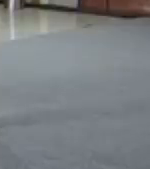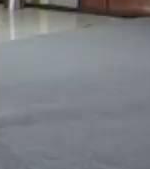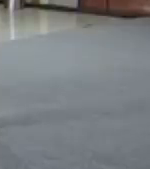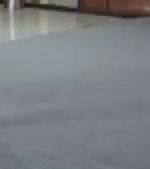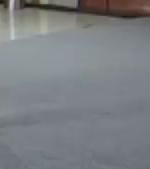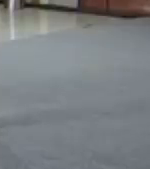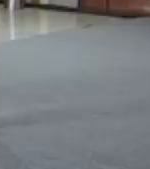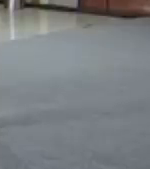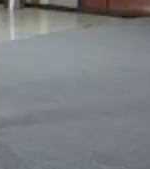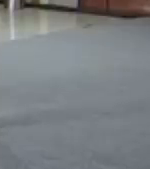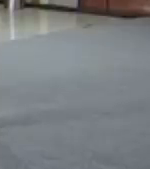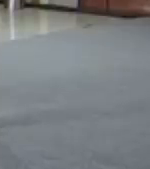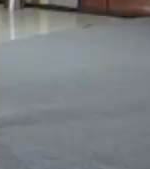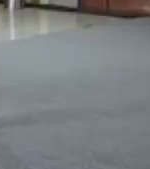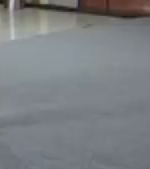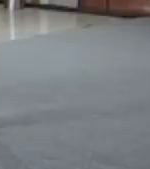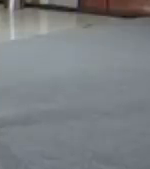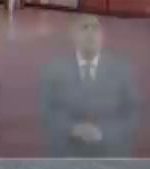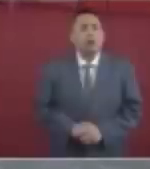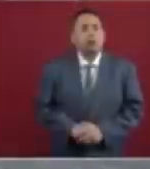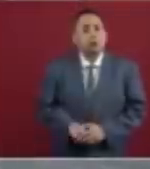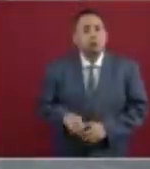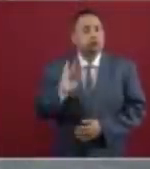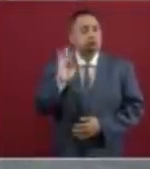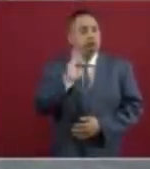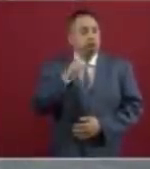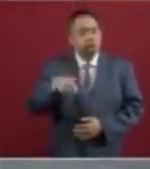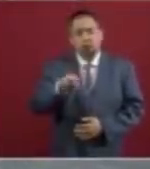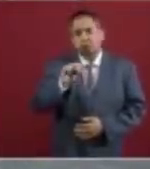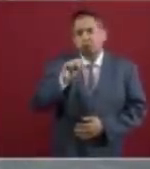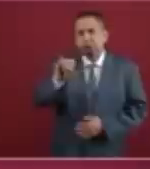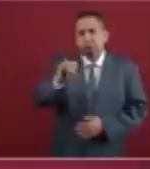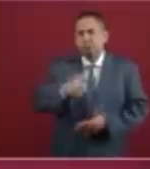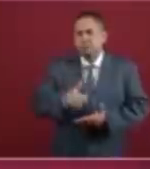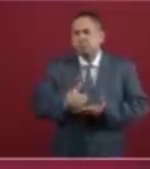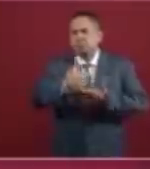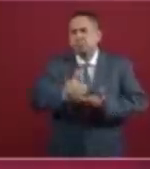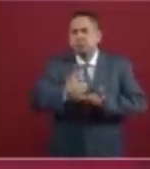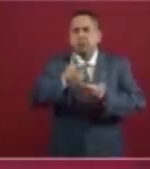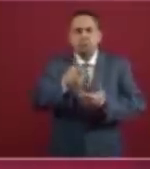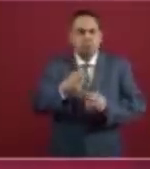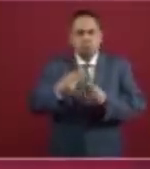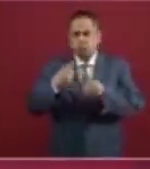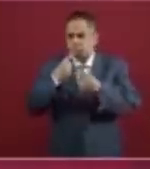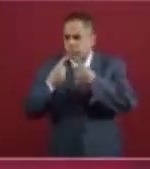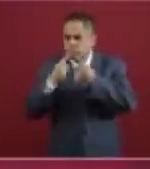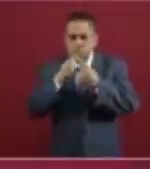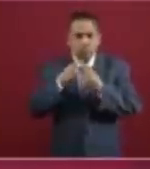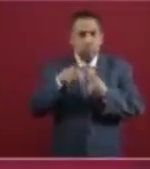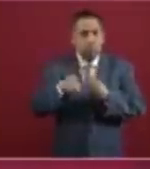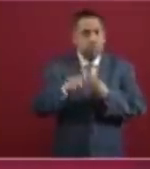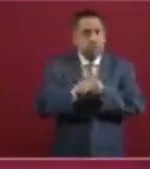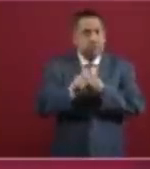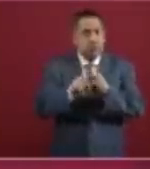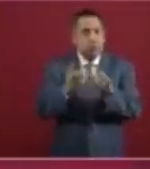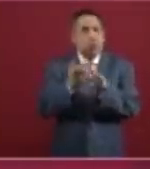ayudar en la posibilidad de resolver este conflicto